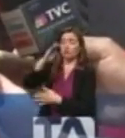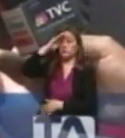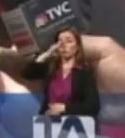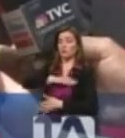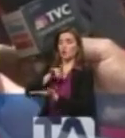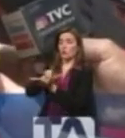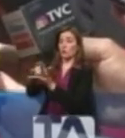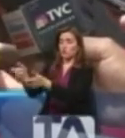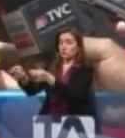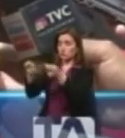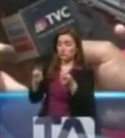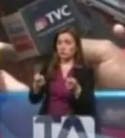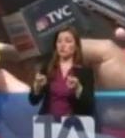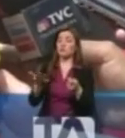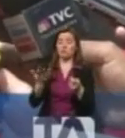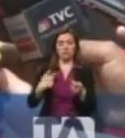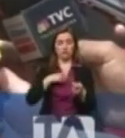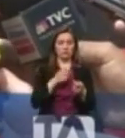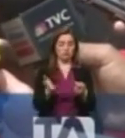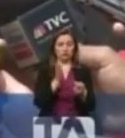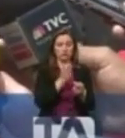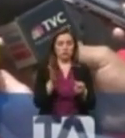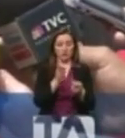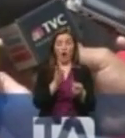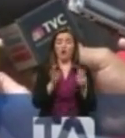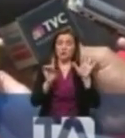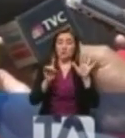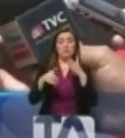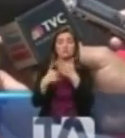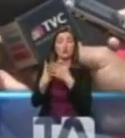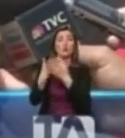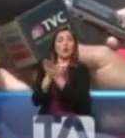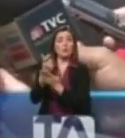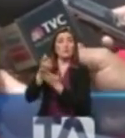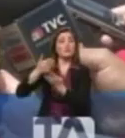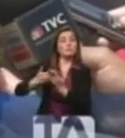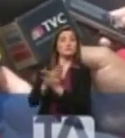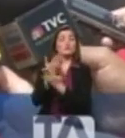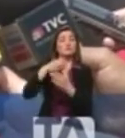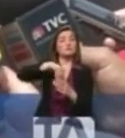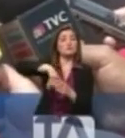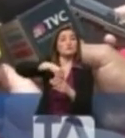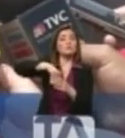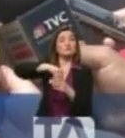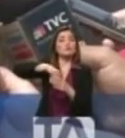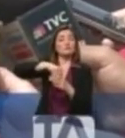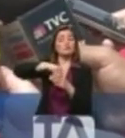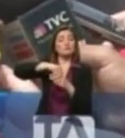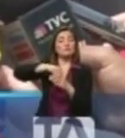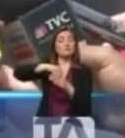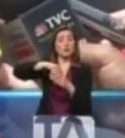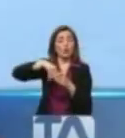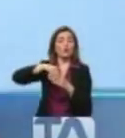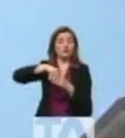a permitir a nosotros reponer los 6 helicópteros tal como estaba previsto. Los fondos constan en las arcas del